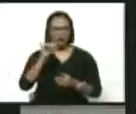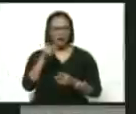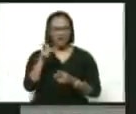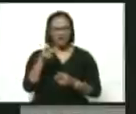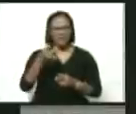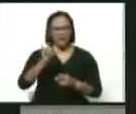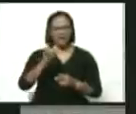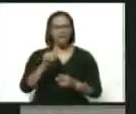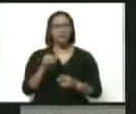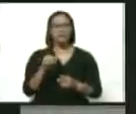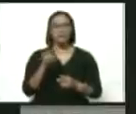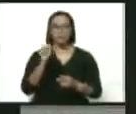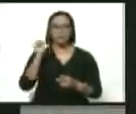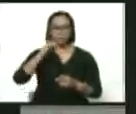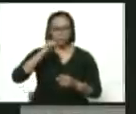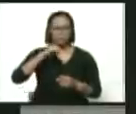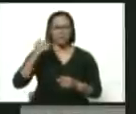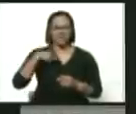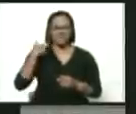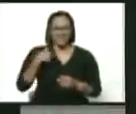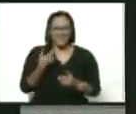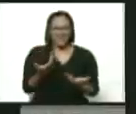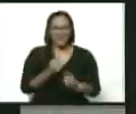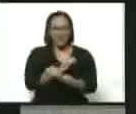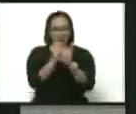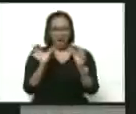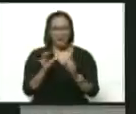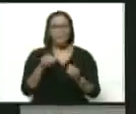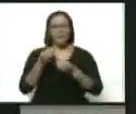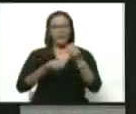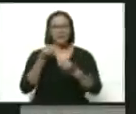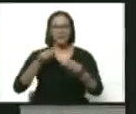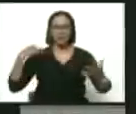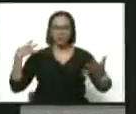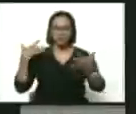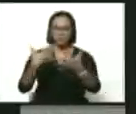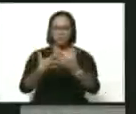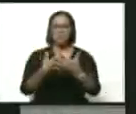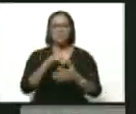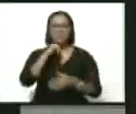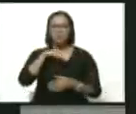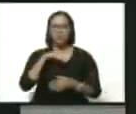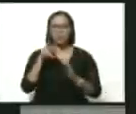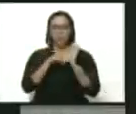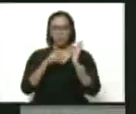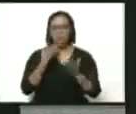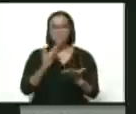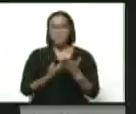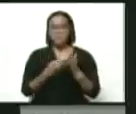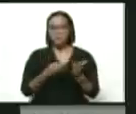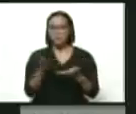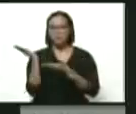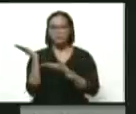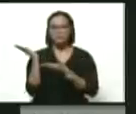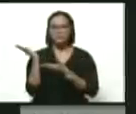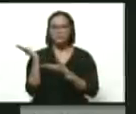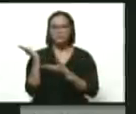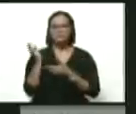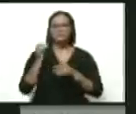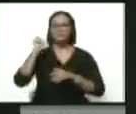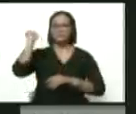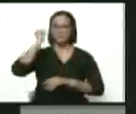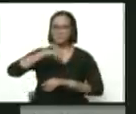ahí? Usted quisiera, sí, lo tengo precisamente para hacer un recuento aquí del programa. Si me permite, lo voy a poner. Oye,